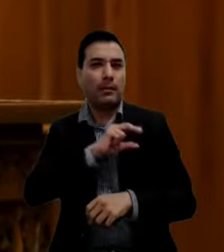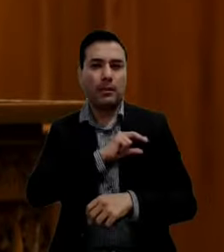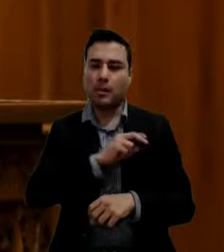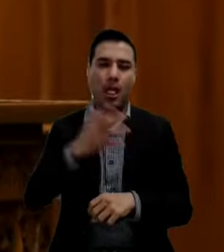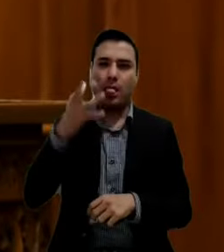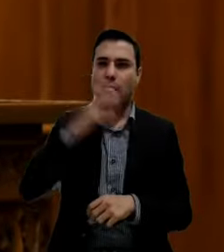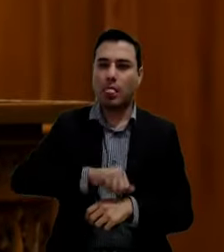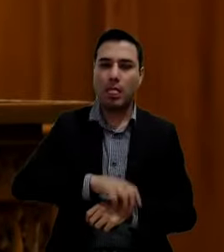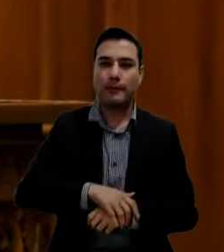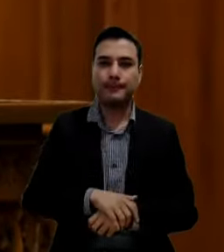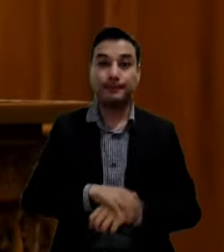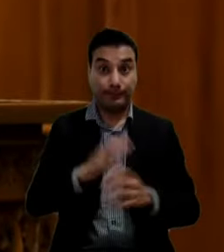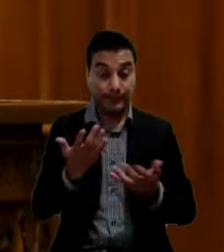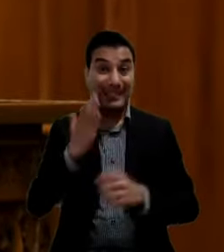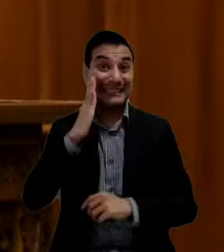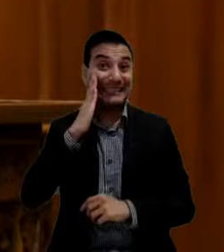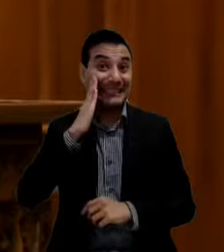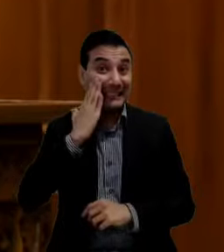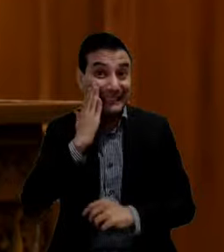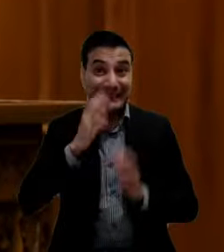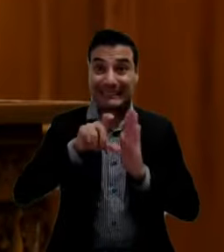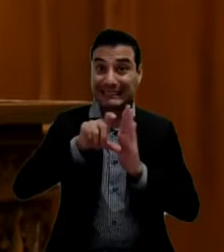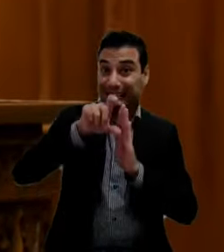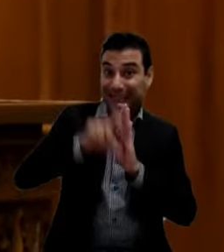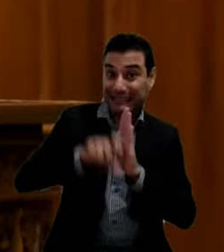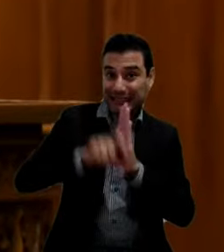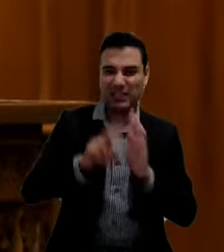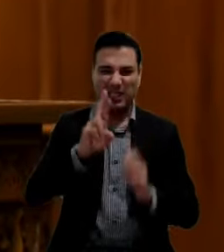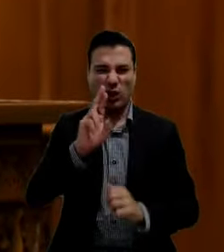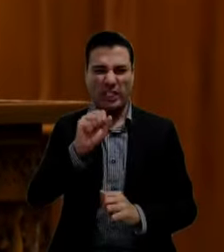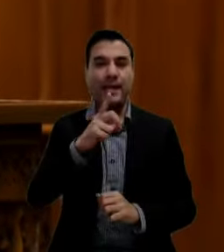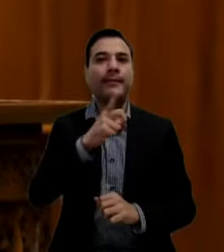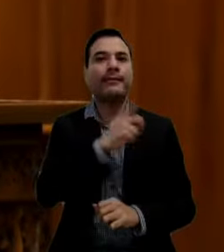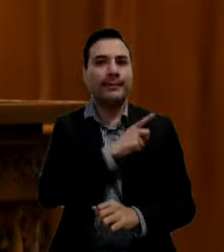que deberían ser herramienta de empoderamiento, se